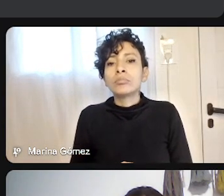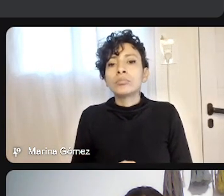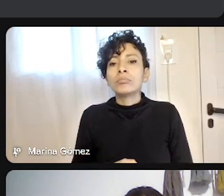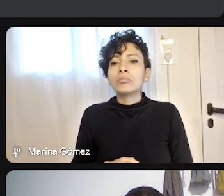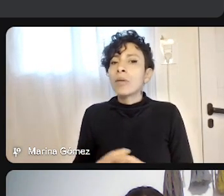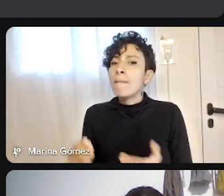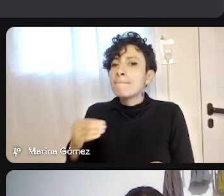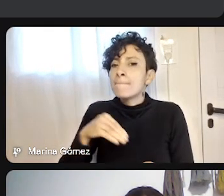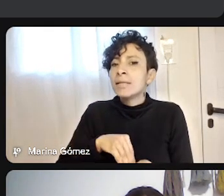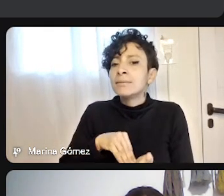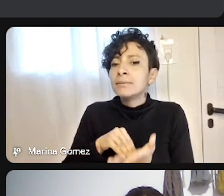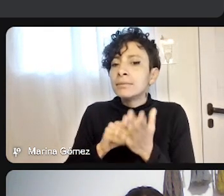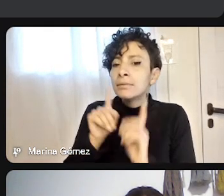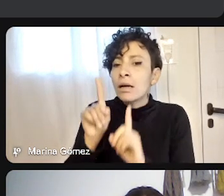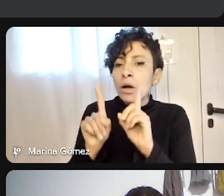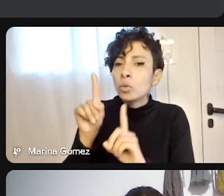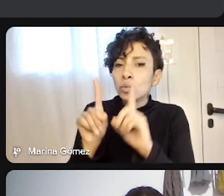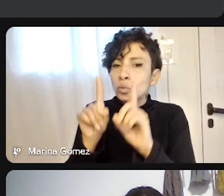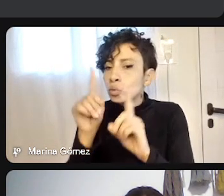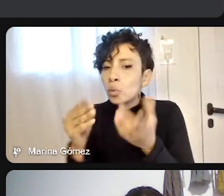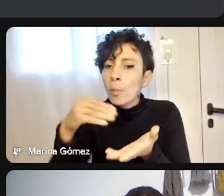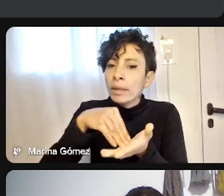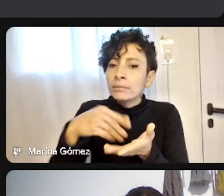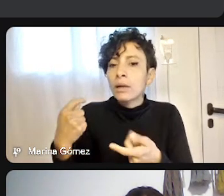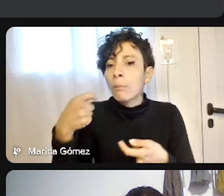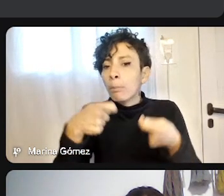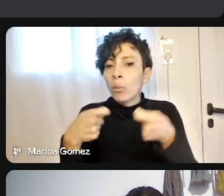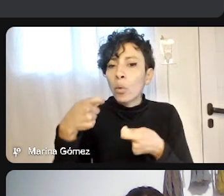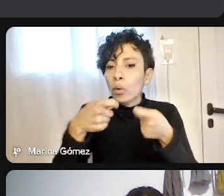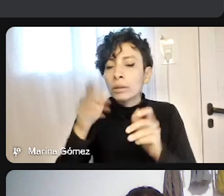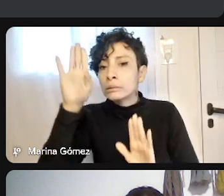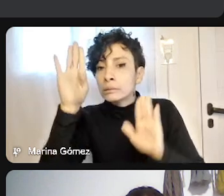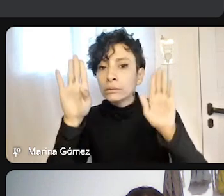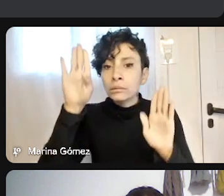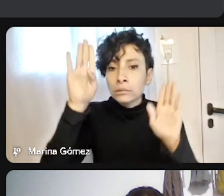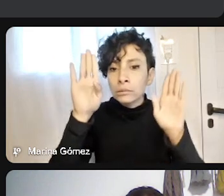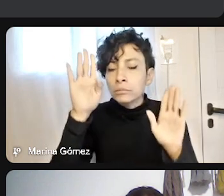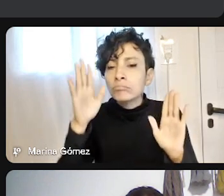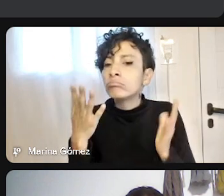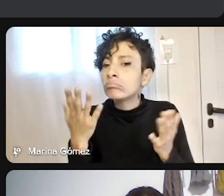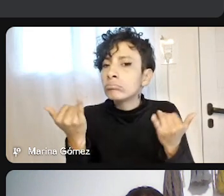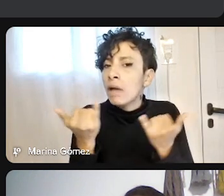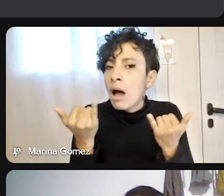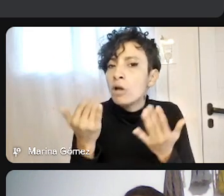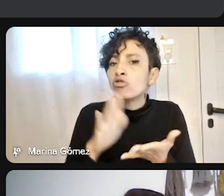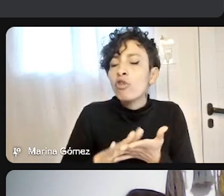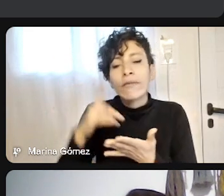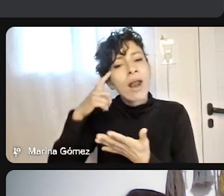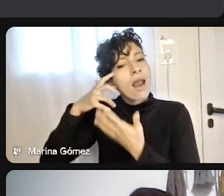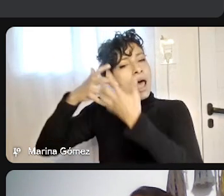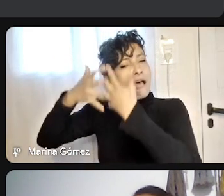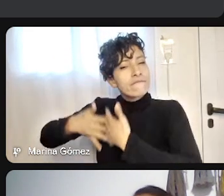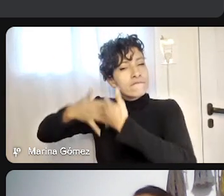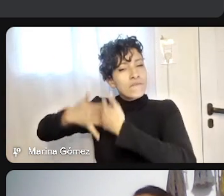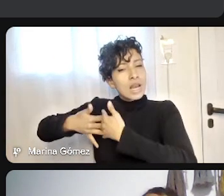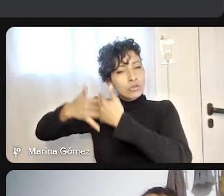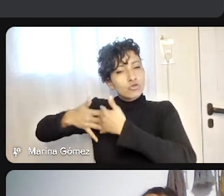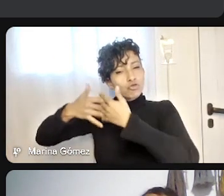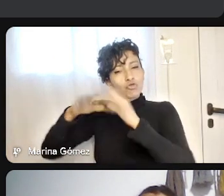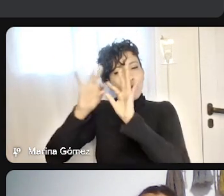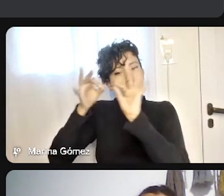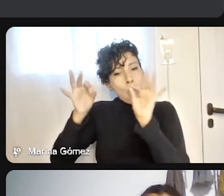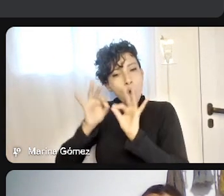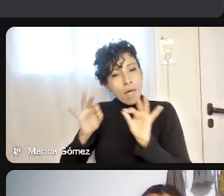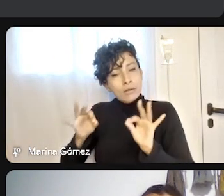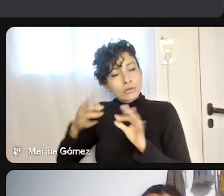¿Alguien más por ahí que quiera participar en esto de reflexionar sobre estas oraciones que tienen,